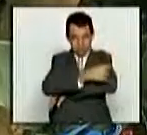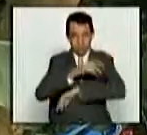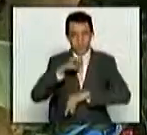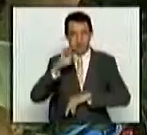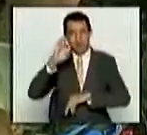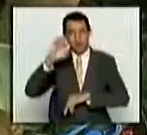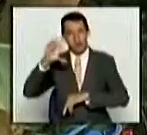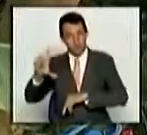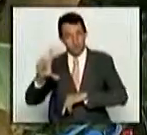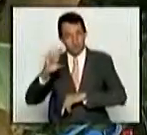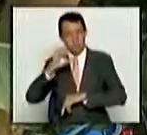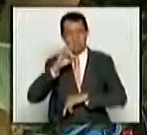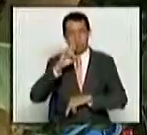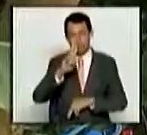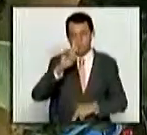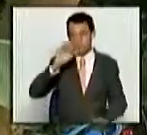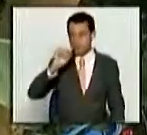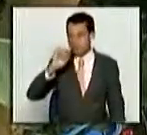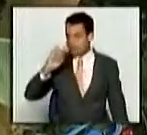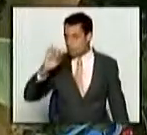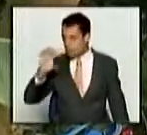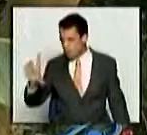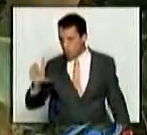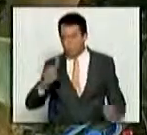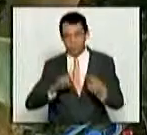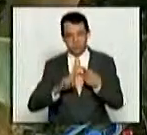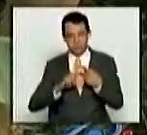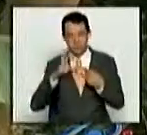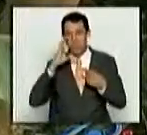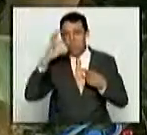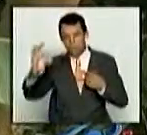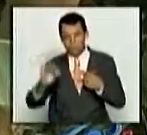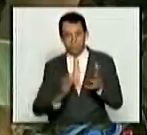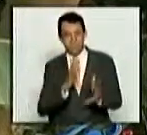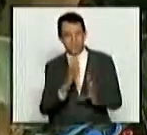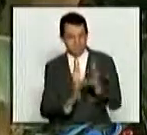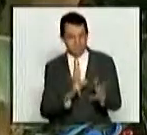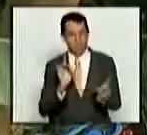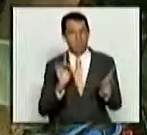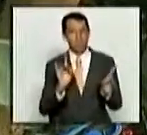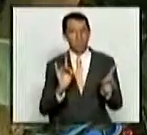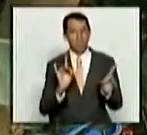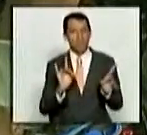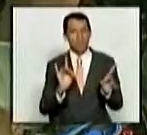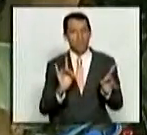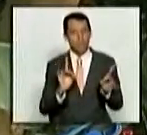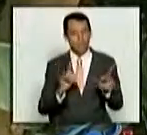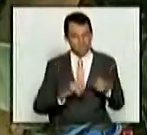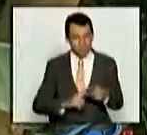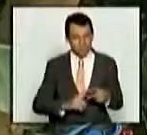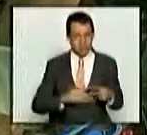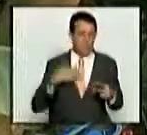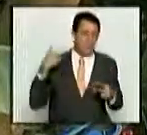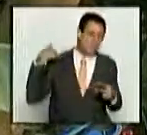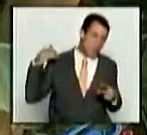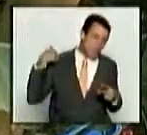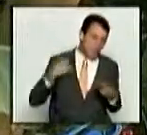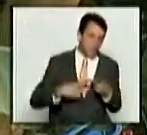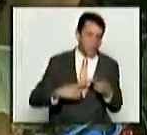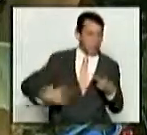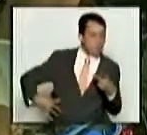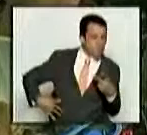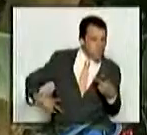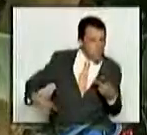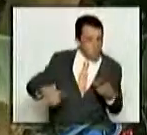ustedes lo han visto haciendo, conmigo quiropraxia, pero el manejo del dolor de la ciática, dolor de espaldas y tanto tipo de